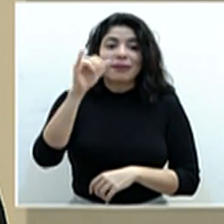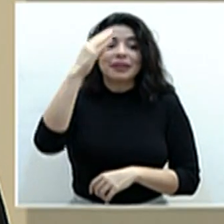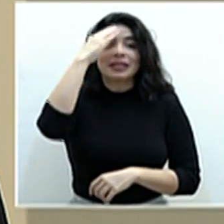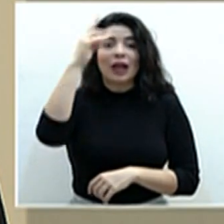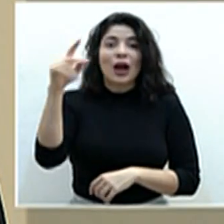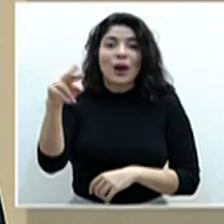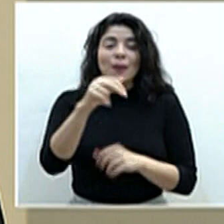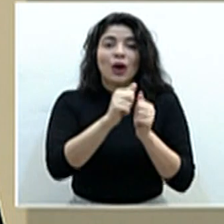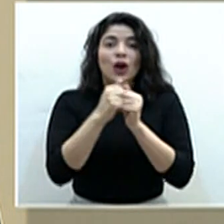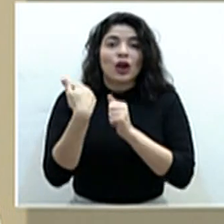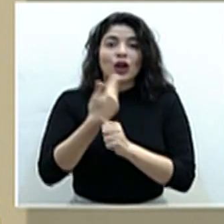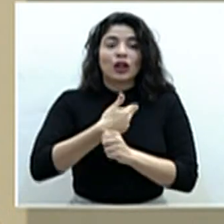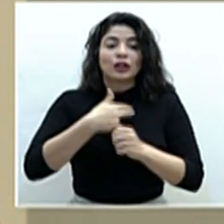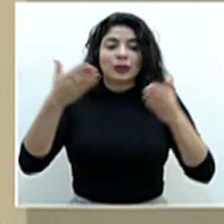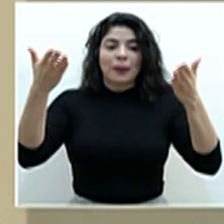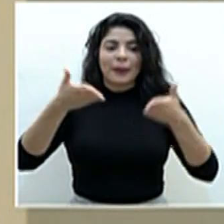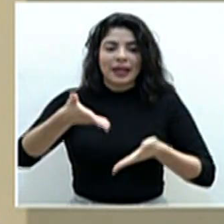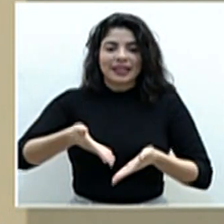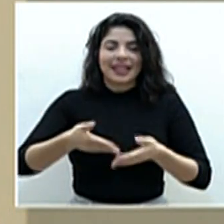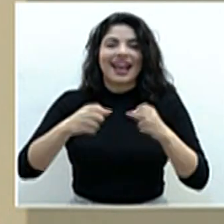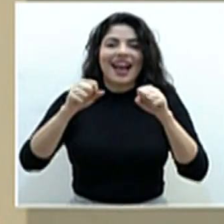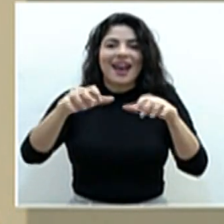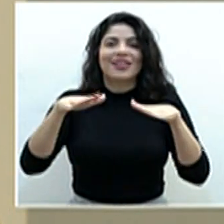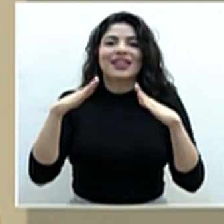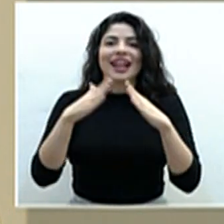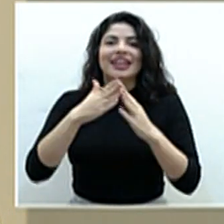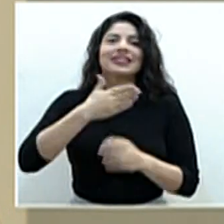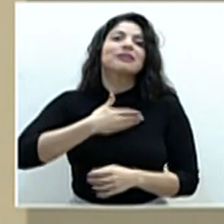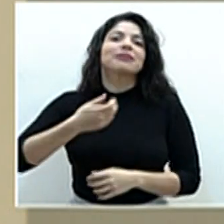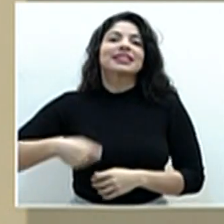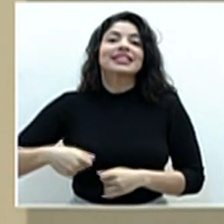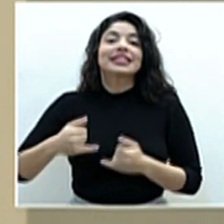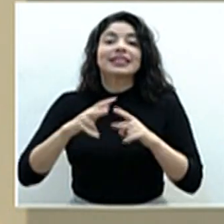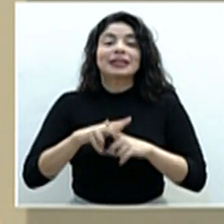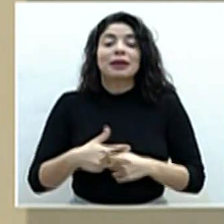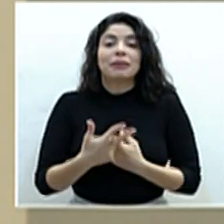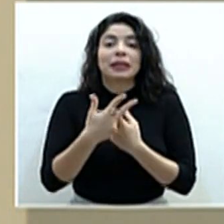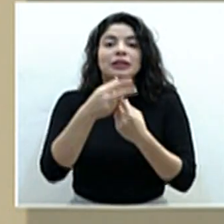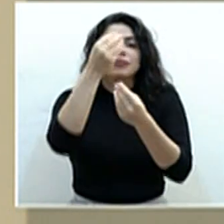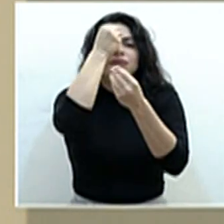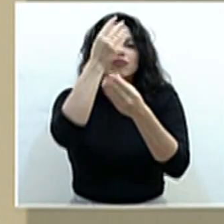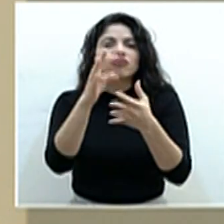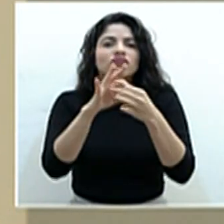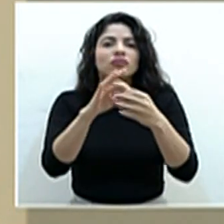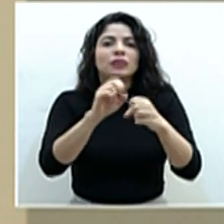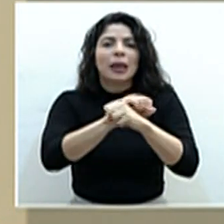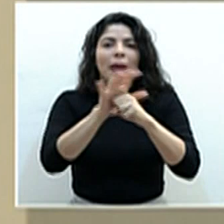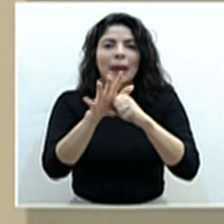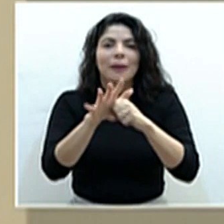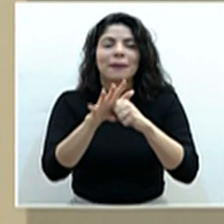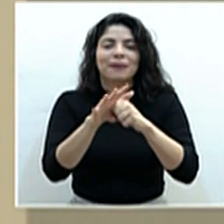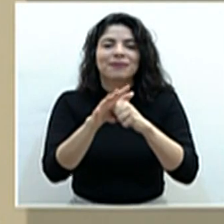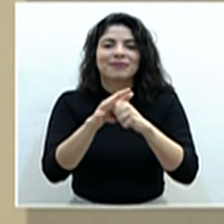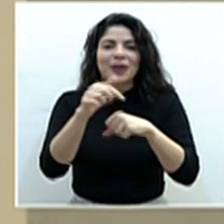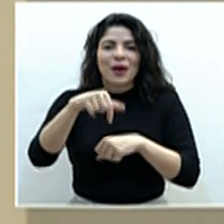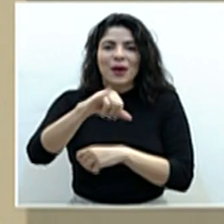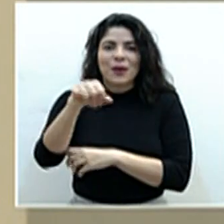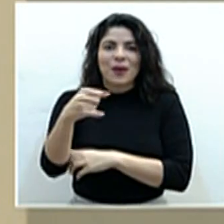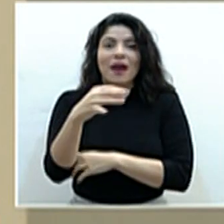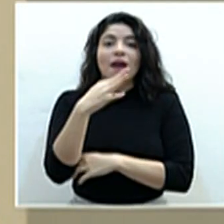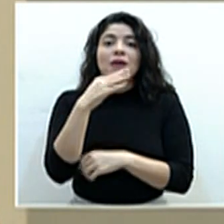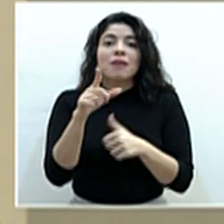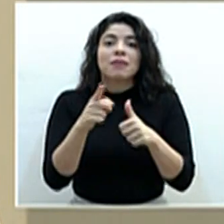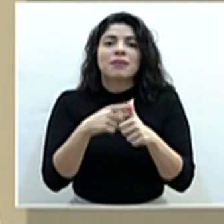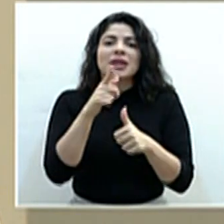nos acompañan de manera presencial en el auditorio de Casa Presidencial. Iniciamos con el reporte epidemiológico para este jueves. Le cedemos